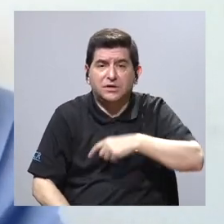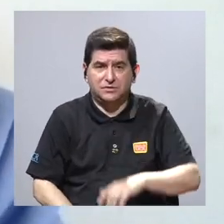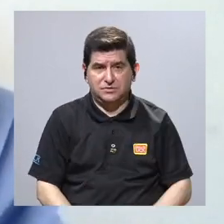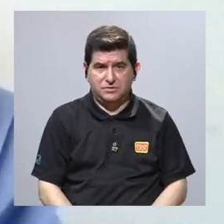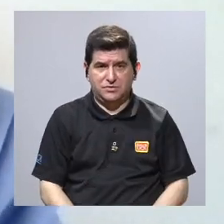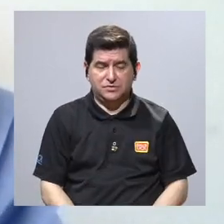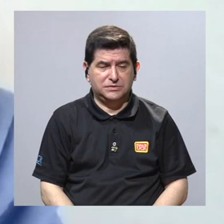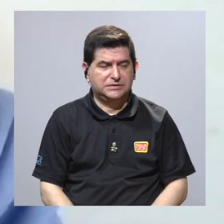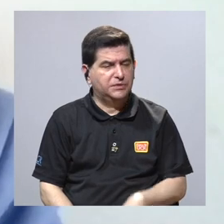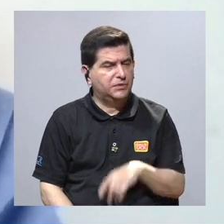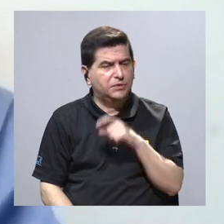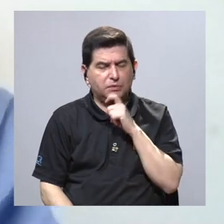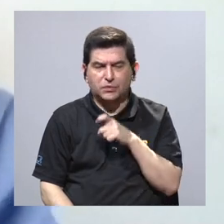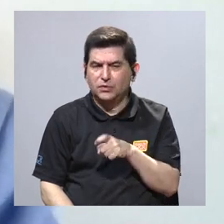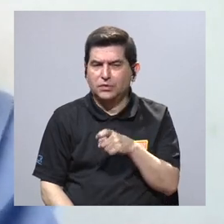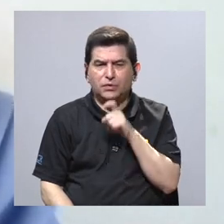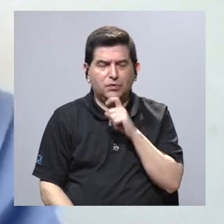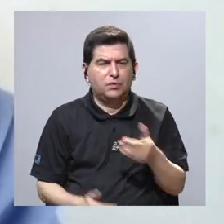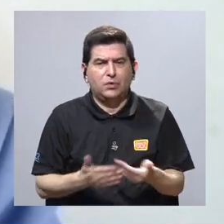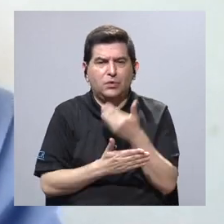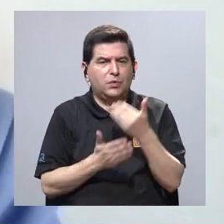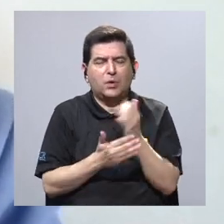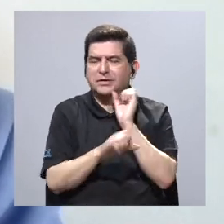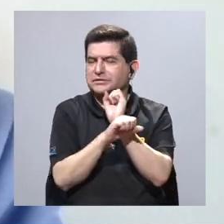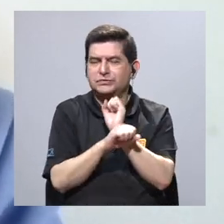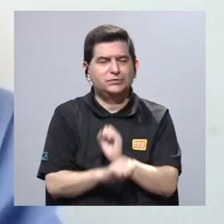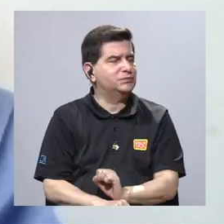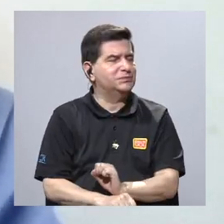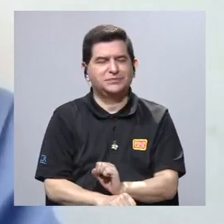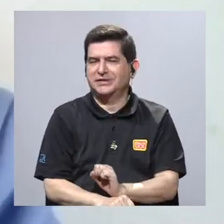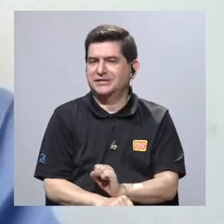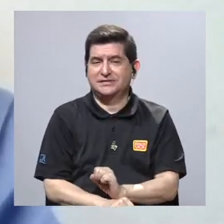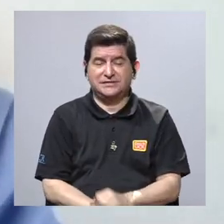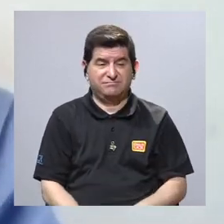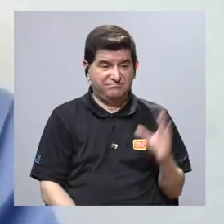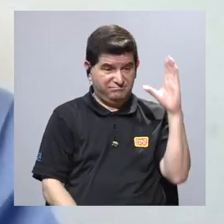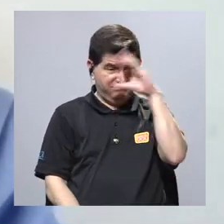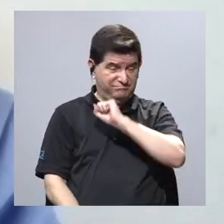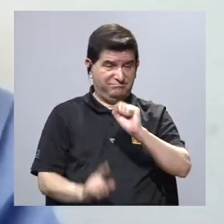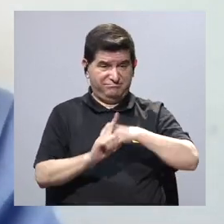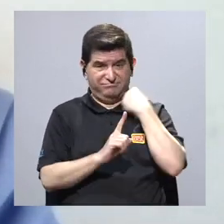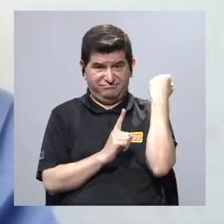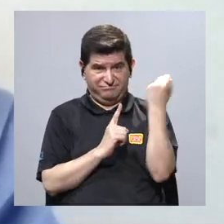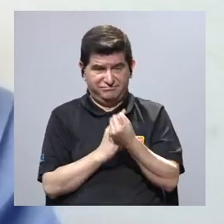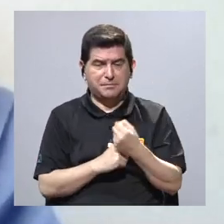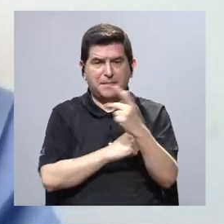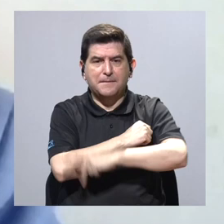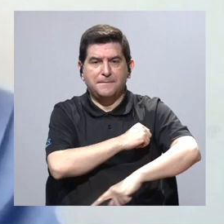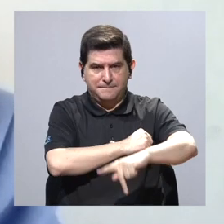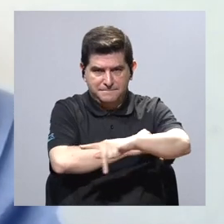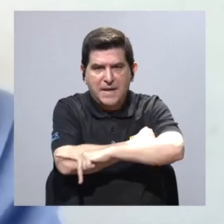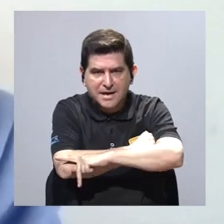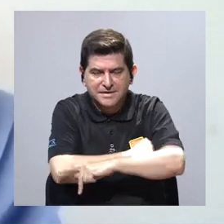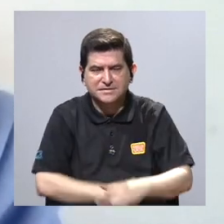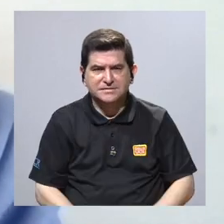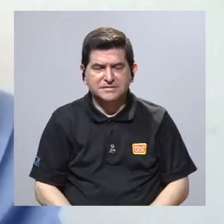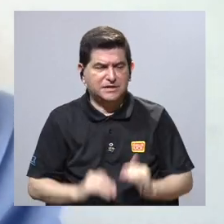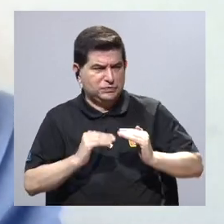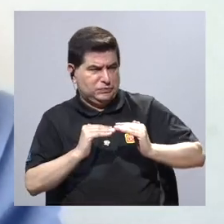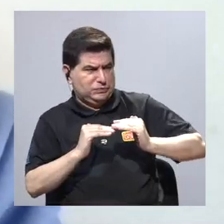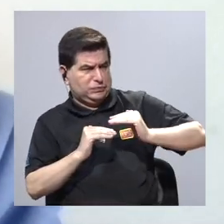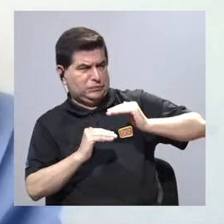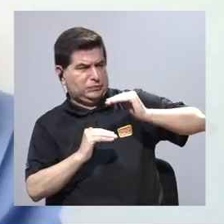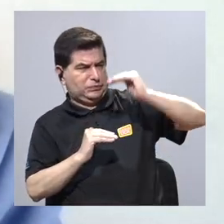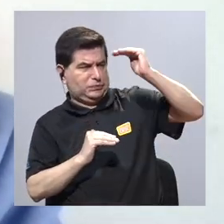nos cuesta mucho una nueva rutina, ¿verdad? Hemos visto lo que ha sucedido, digamos, en países con elevadas tasas